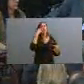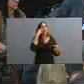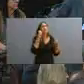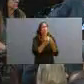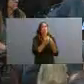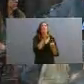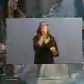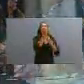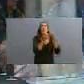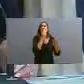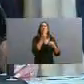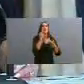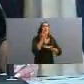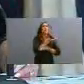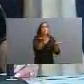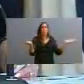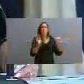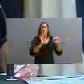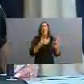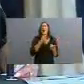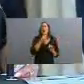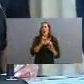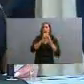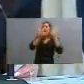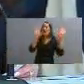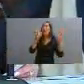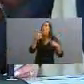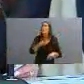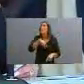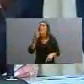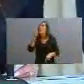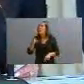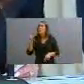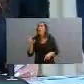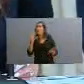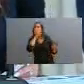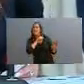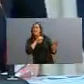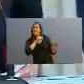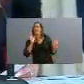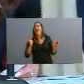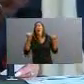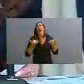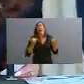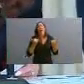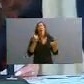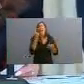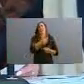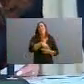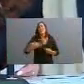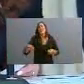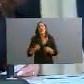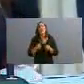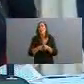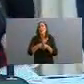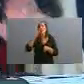declaraciones juradas. Quiero aclararlo. Pero hay otros que no también. También quiero aclararlo. Hay de todo, como en botica y como en todo en